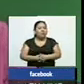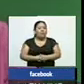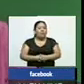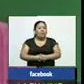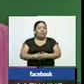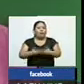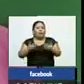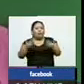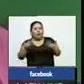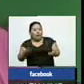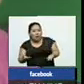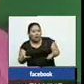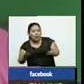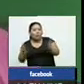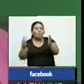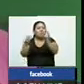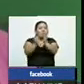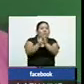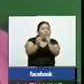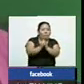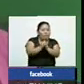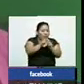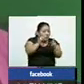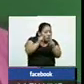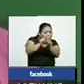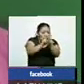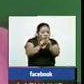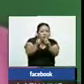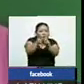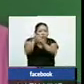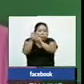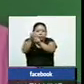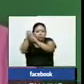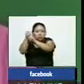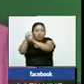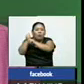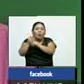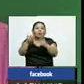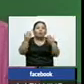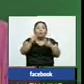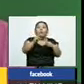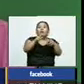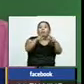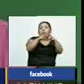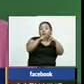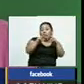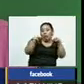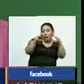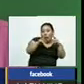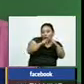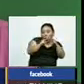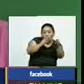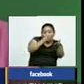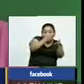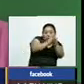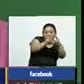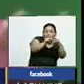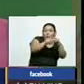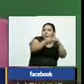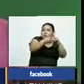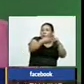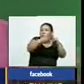problema de persecución. Salieron de Nicaragua hacia, digamos,